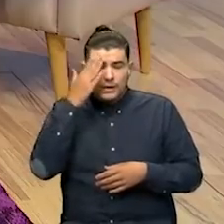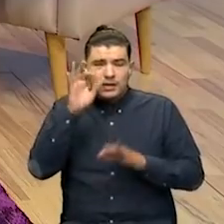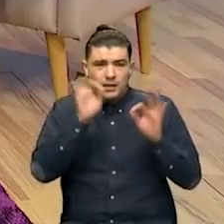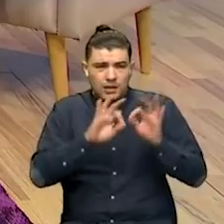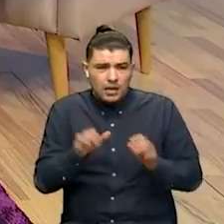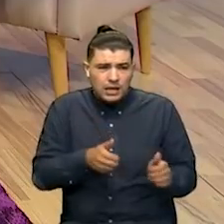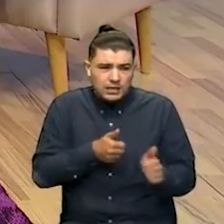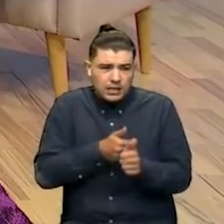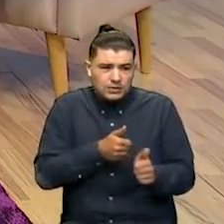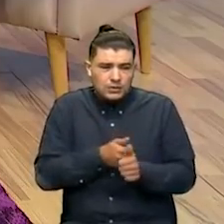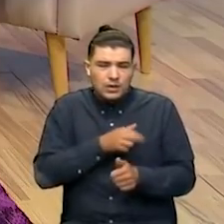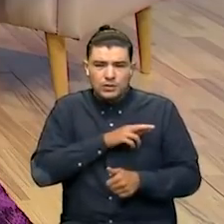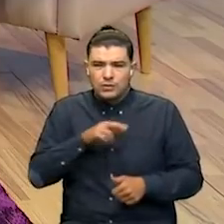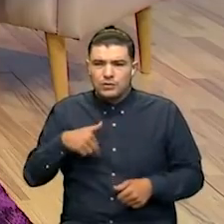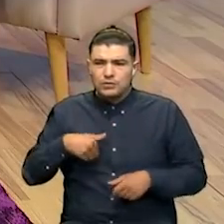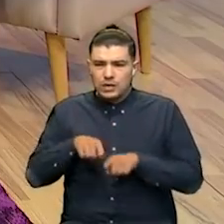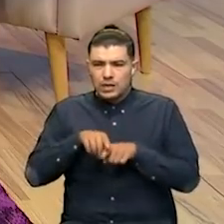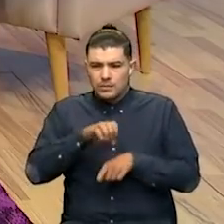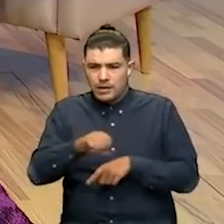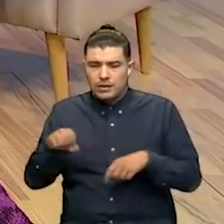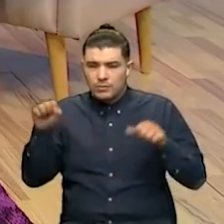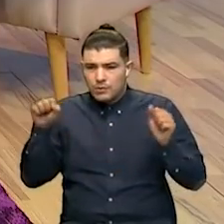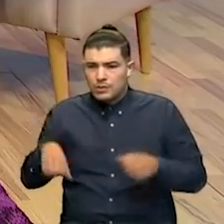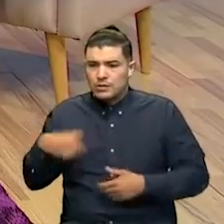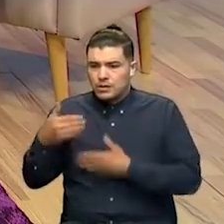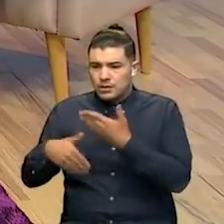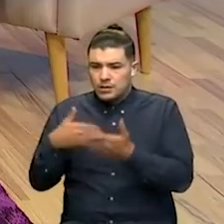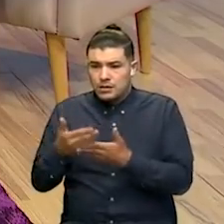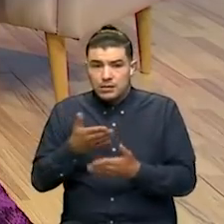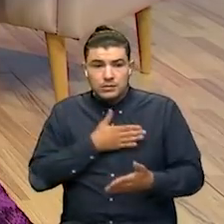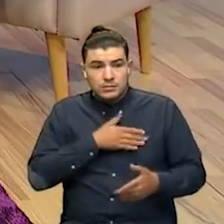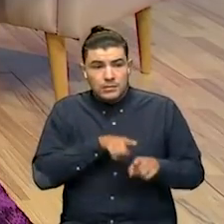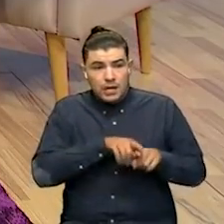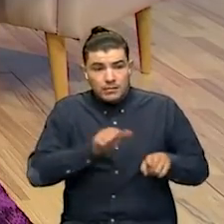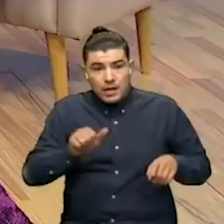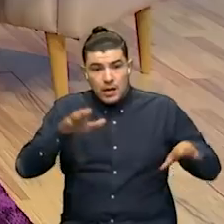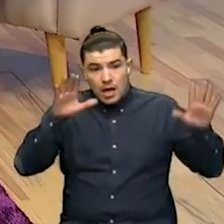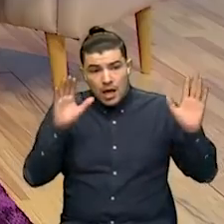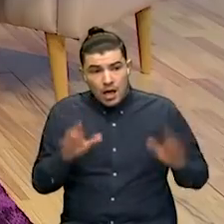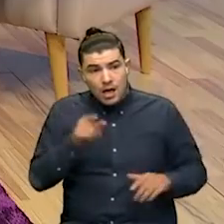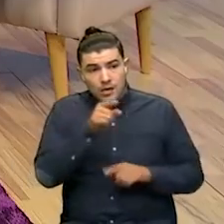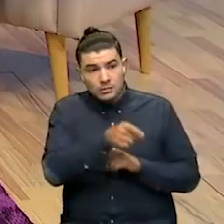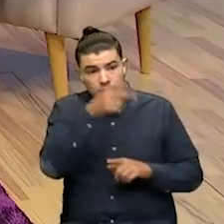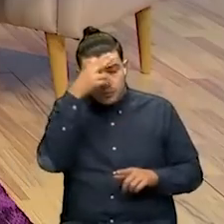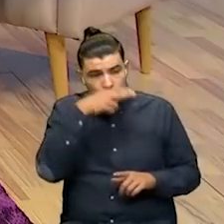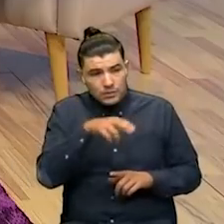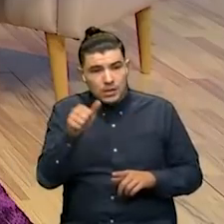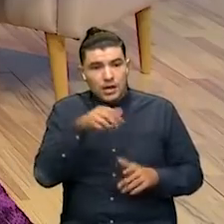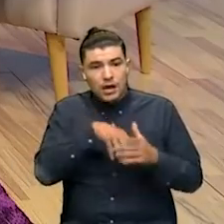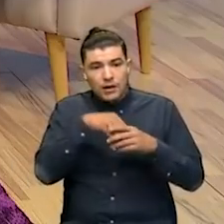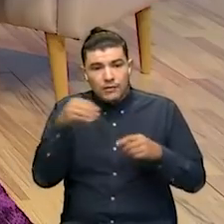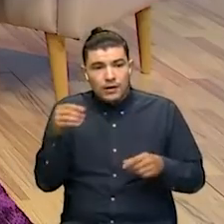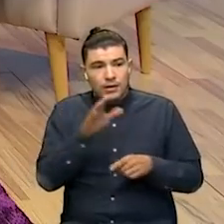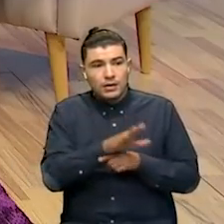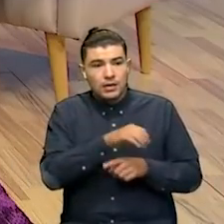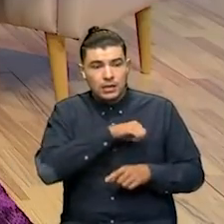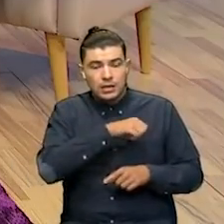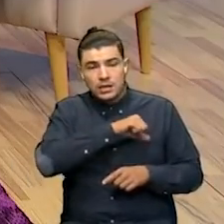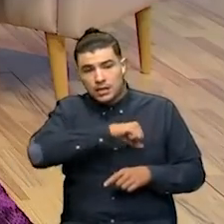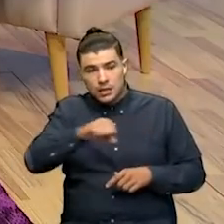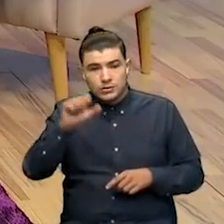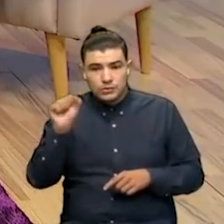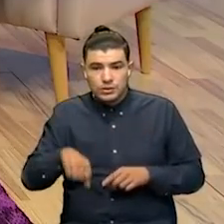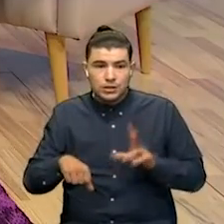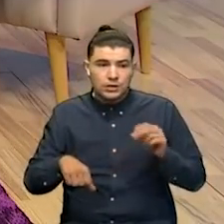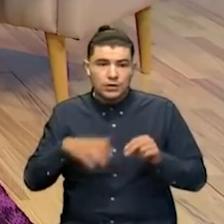orientación para nosotros los hermanos poder proceder y si mi hermana, la hija de ella, que estuvo fuera del matrimonio, tiene derecho o no,